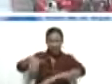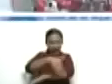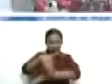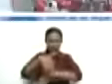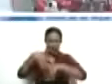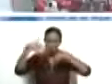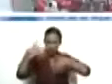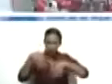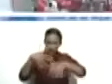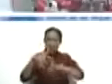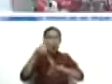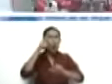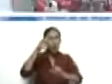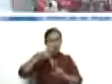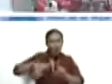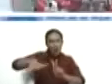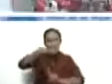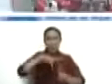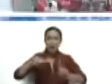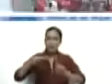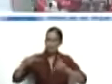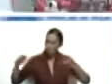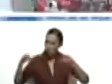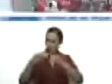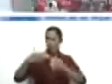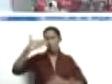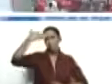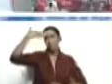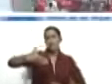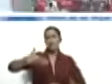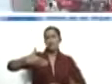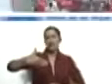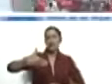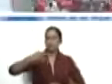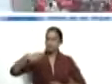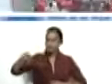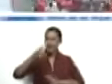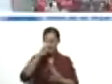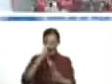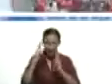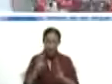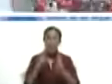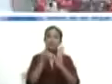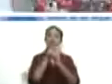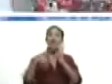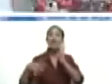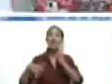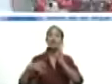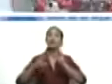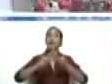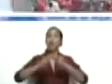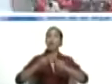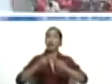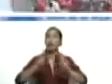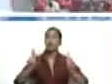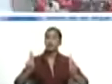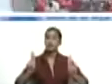el pueblo, en unión cívico-militar. Que respeten el derecho a la paz.